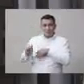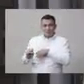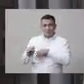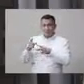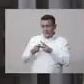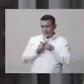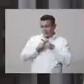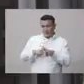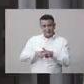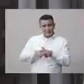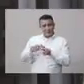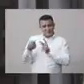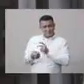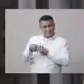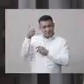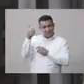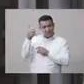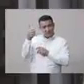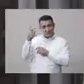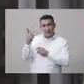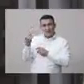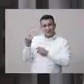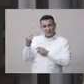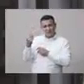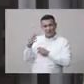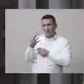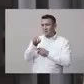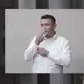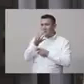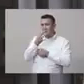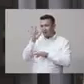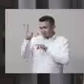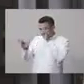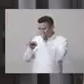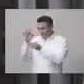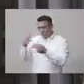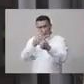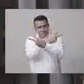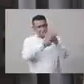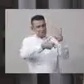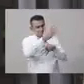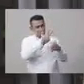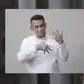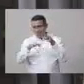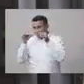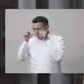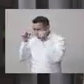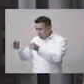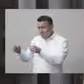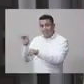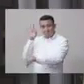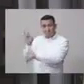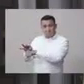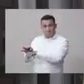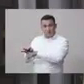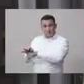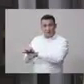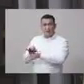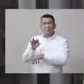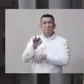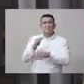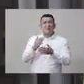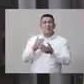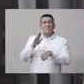telemedicina para enfrentar precisamente la pandemia. A la fecha, hemos atendido a distancia a más de